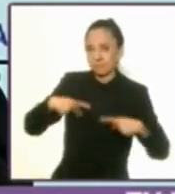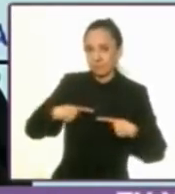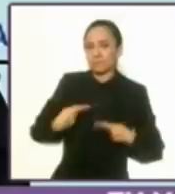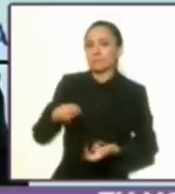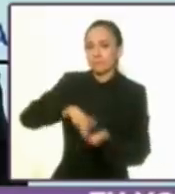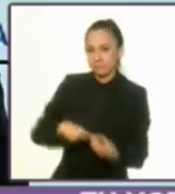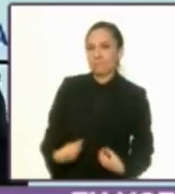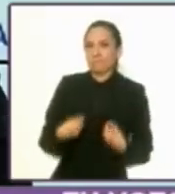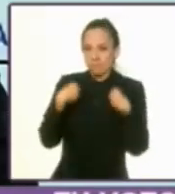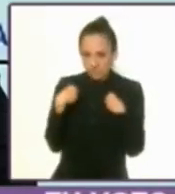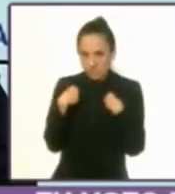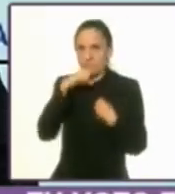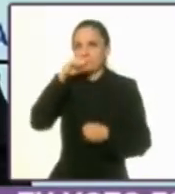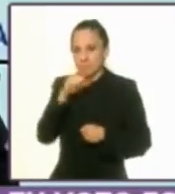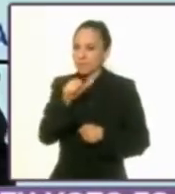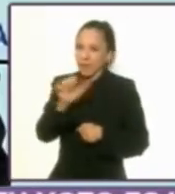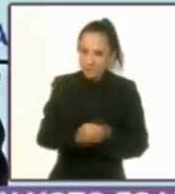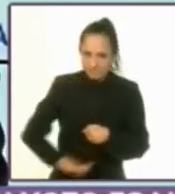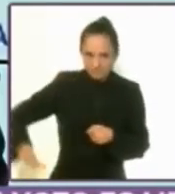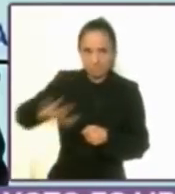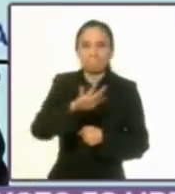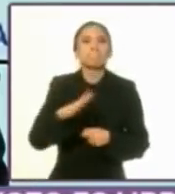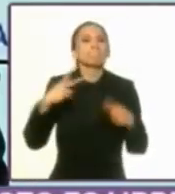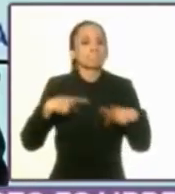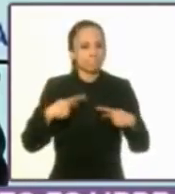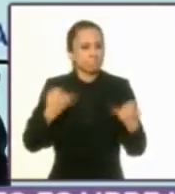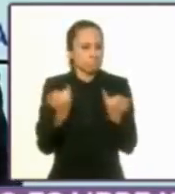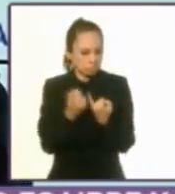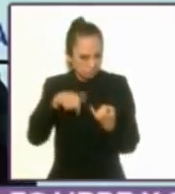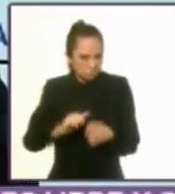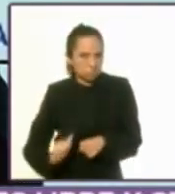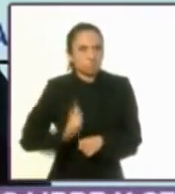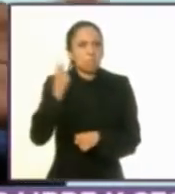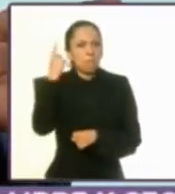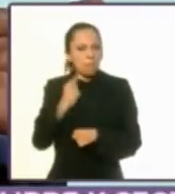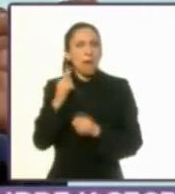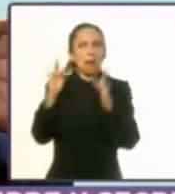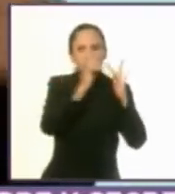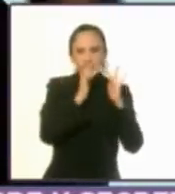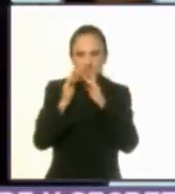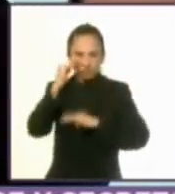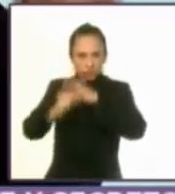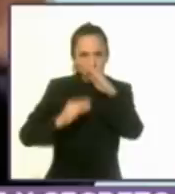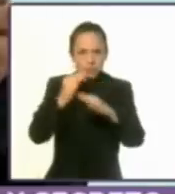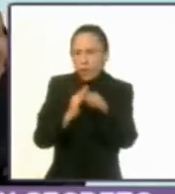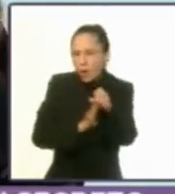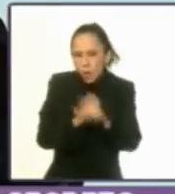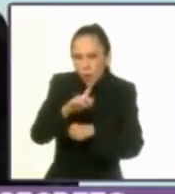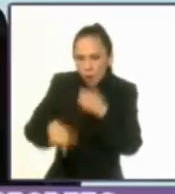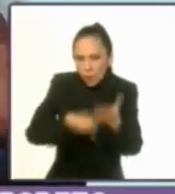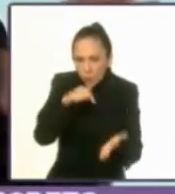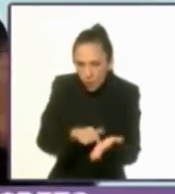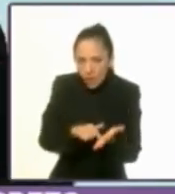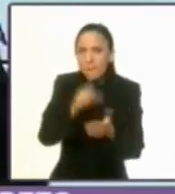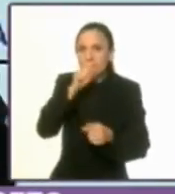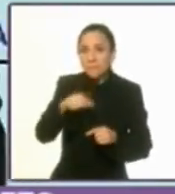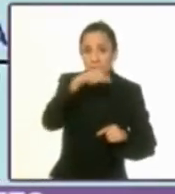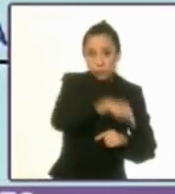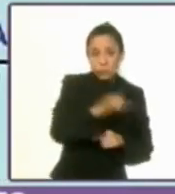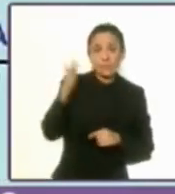capitalinos ciudad para la globalización es el corredor santafé tepito